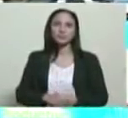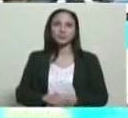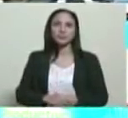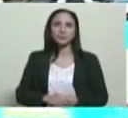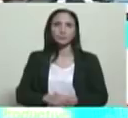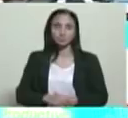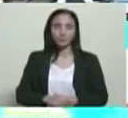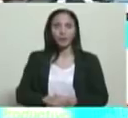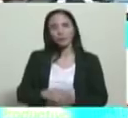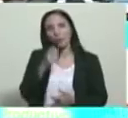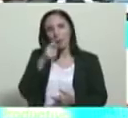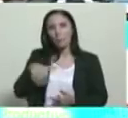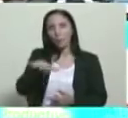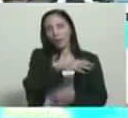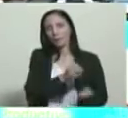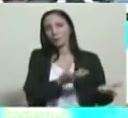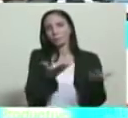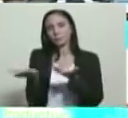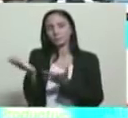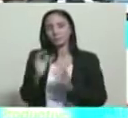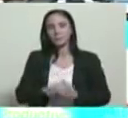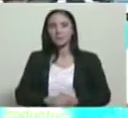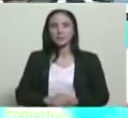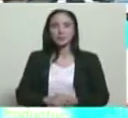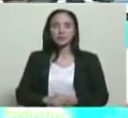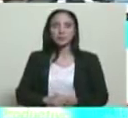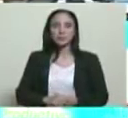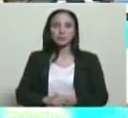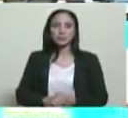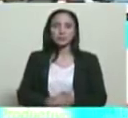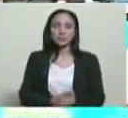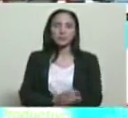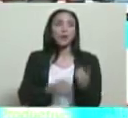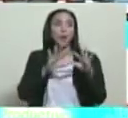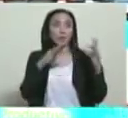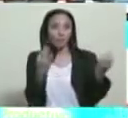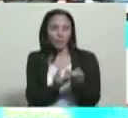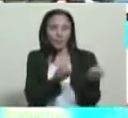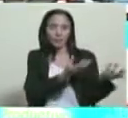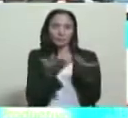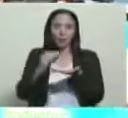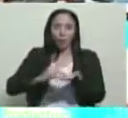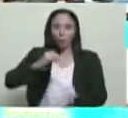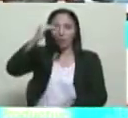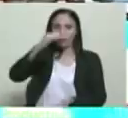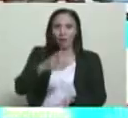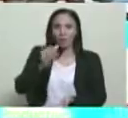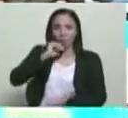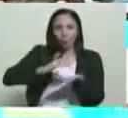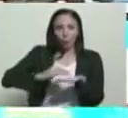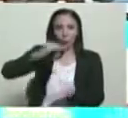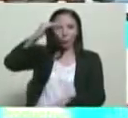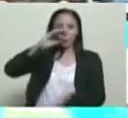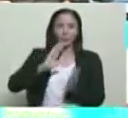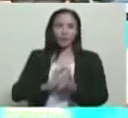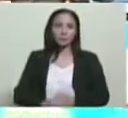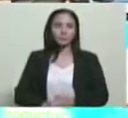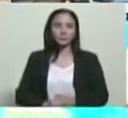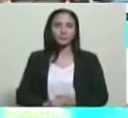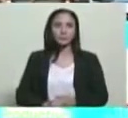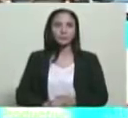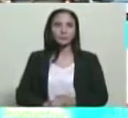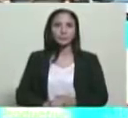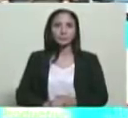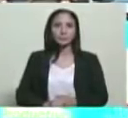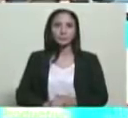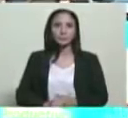Para el pueblo, para la familia. Los tanques azules, directo de allí, hecho por la misión Chamba Juvenil